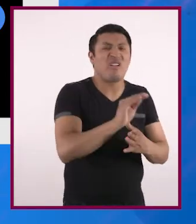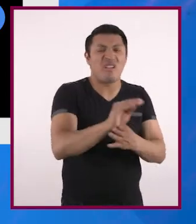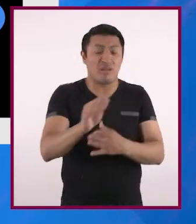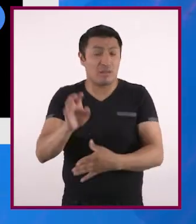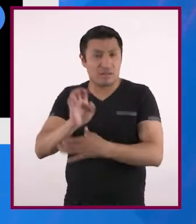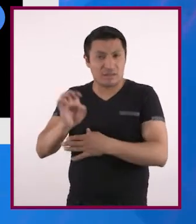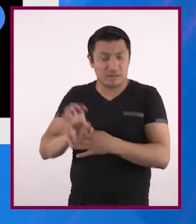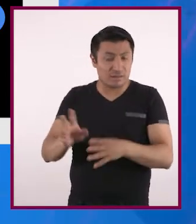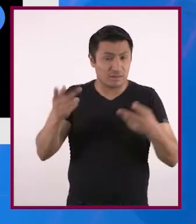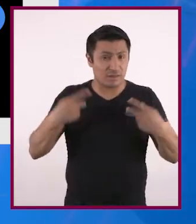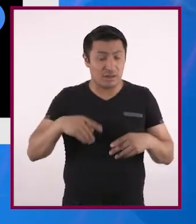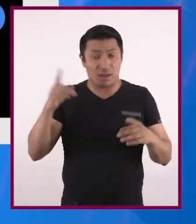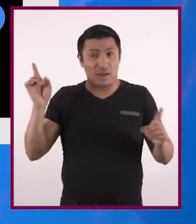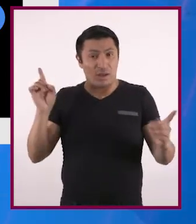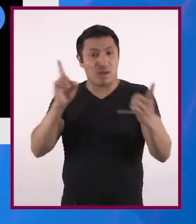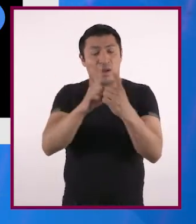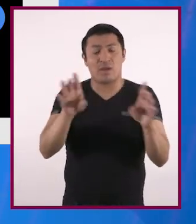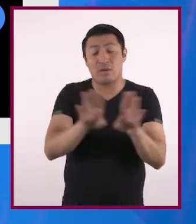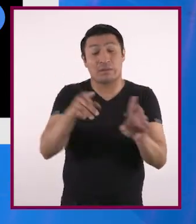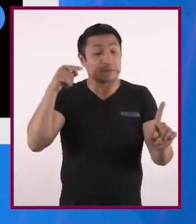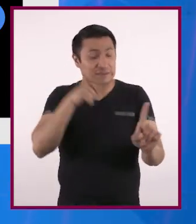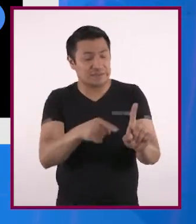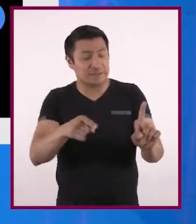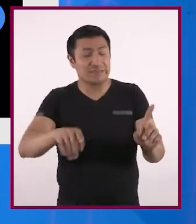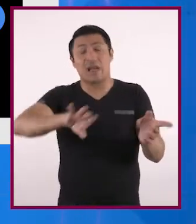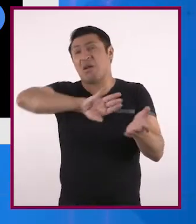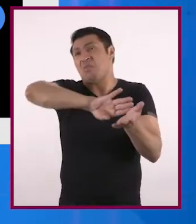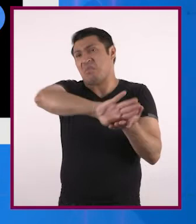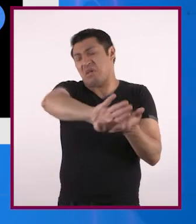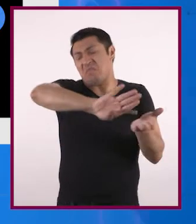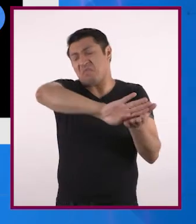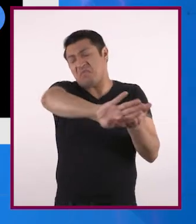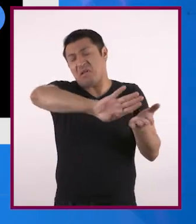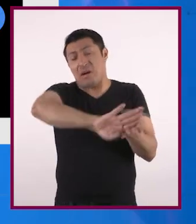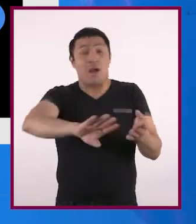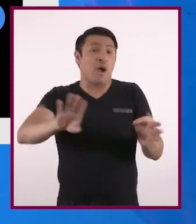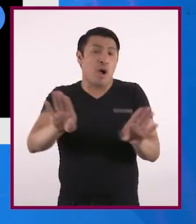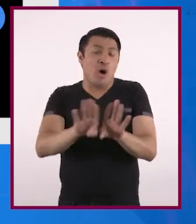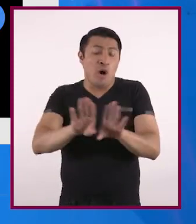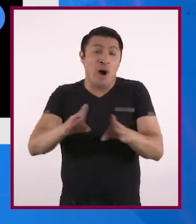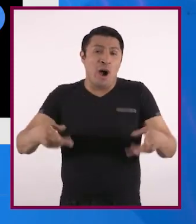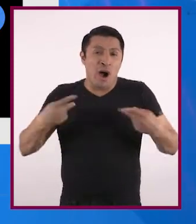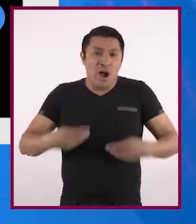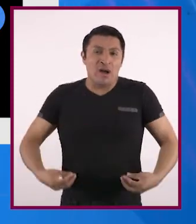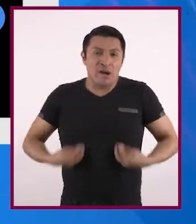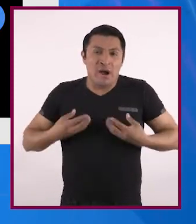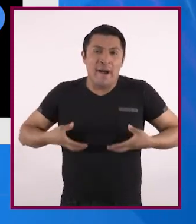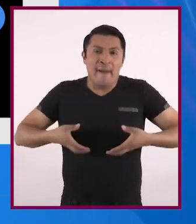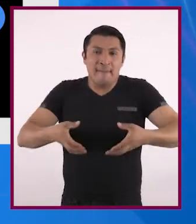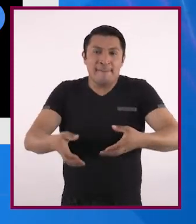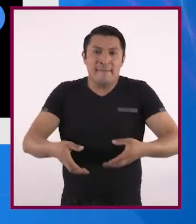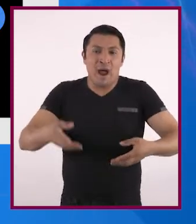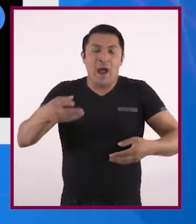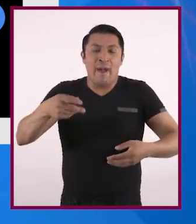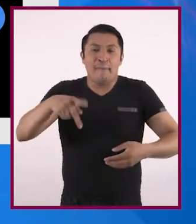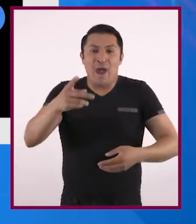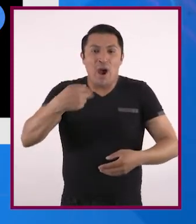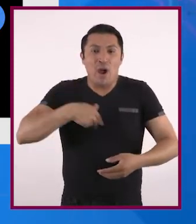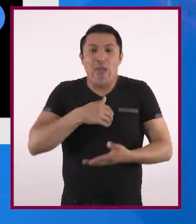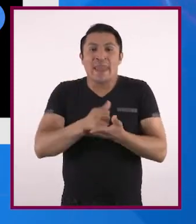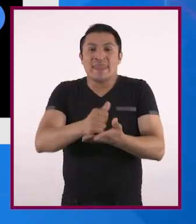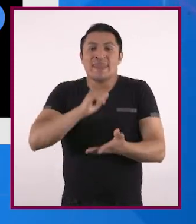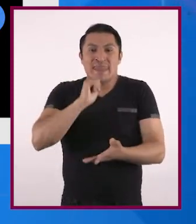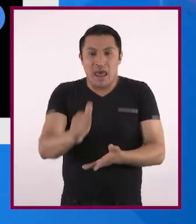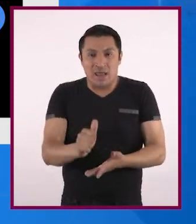y entonces alguien puede llegar a una situación de exclusión tan grande como quienes viven en la calle sin que los demás hagamos algo por ello. Sí, el perfil de